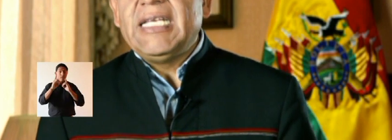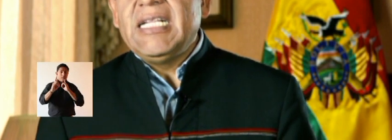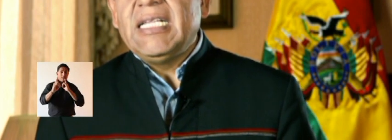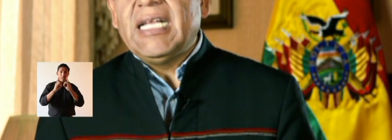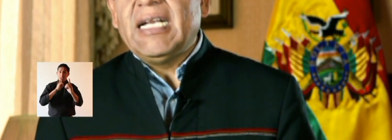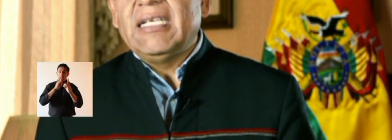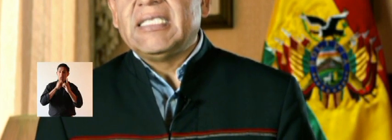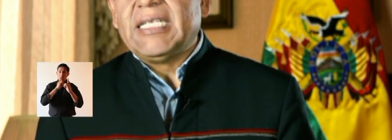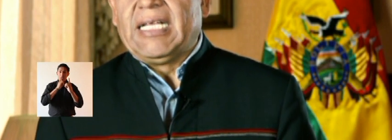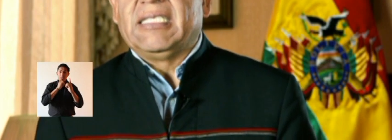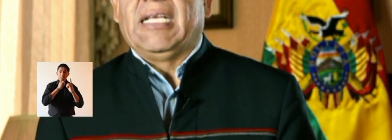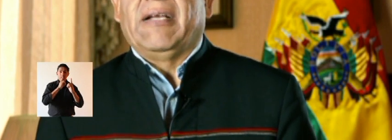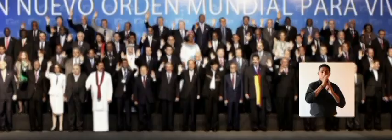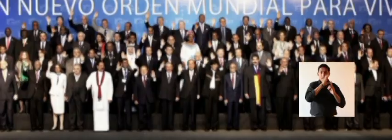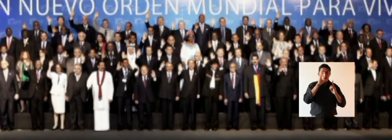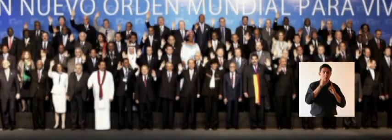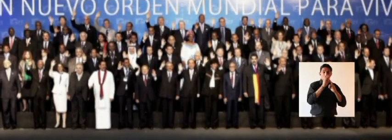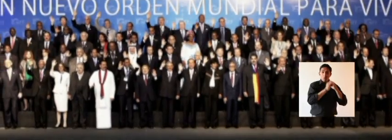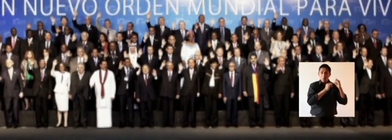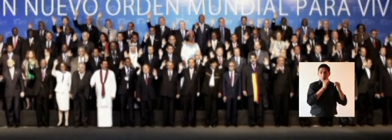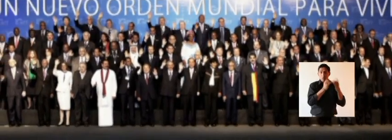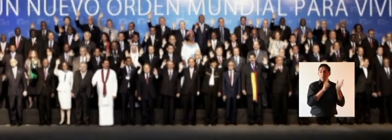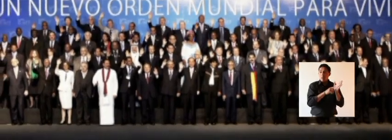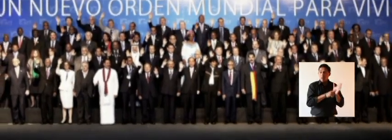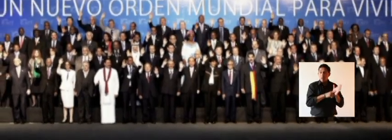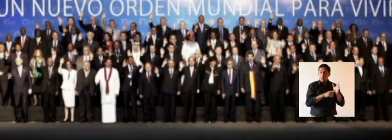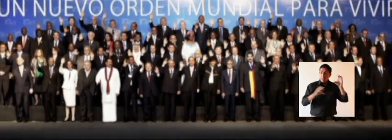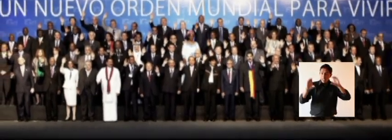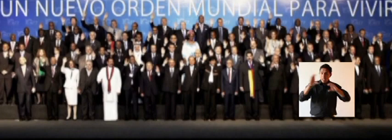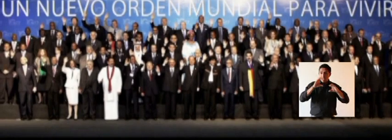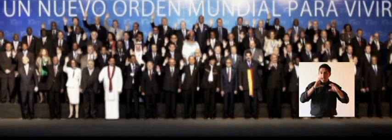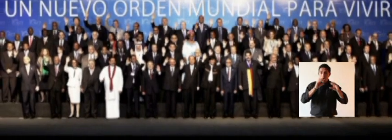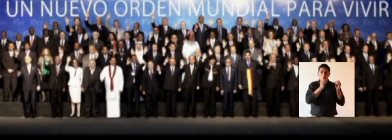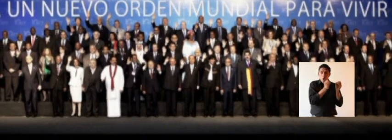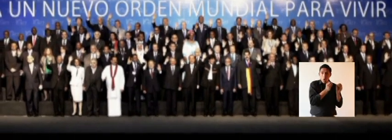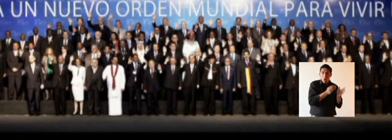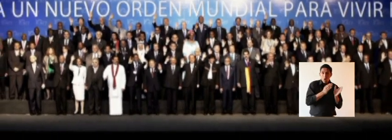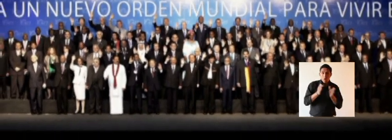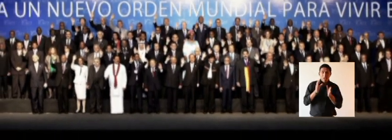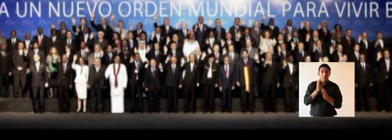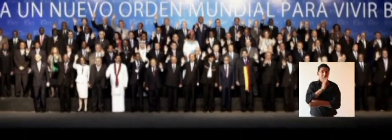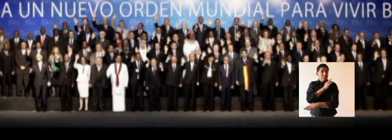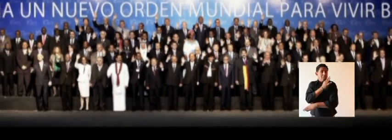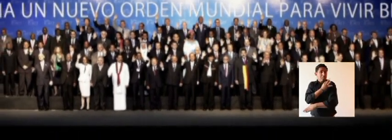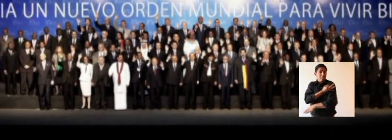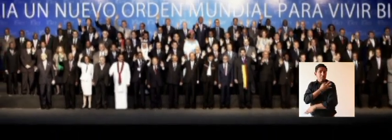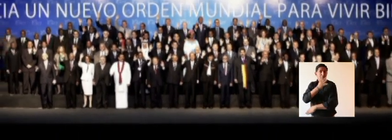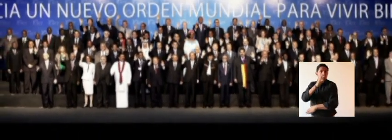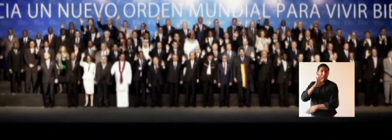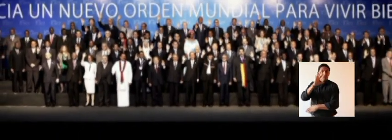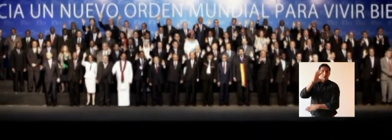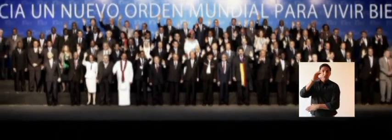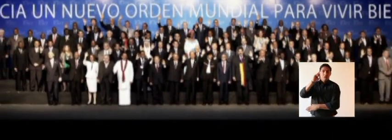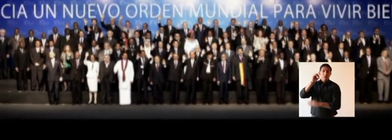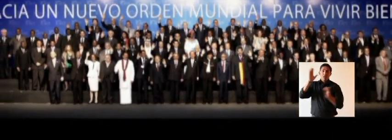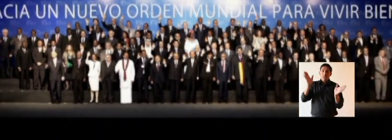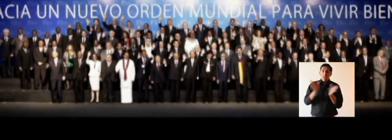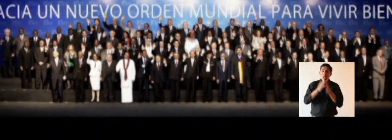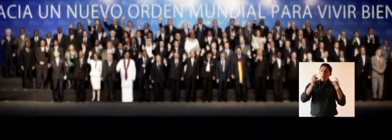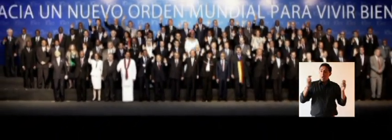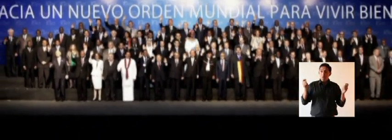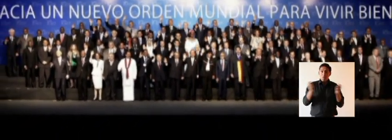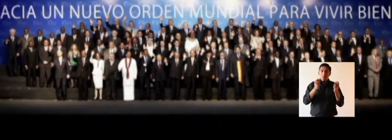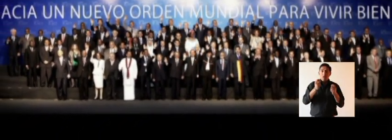interciencia. Logramos organizar con éxito el 50 aniversario del